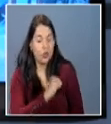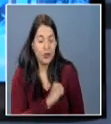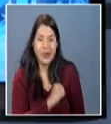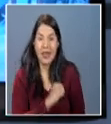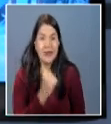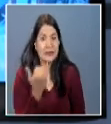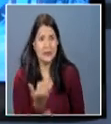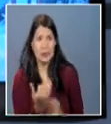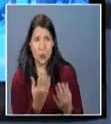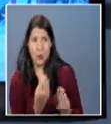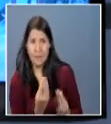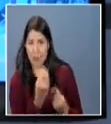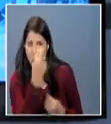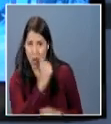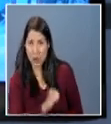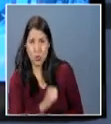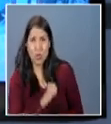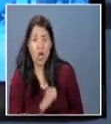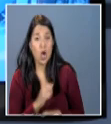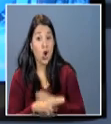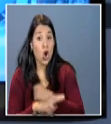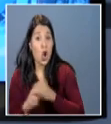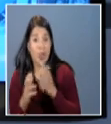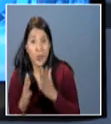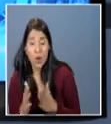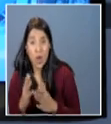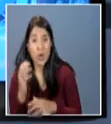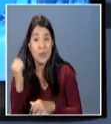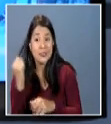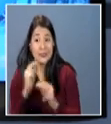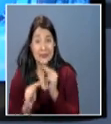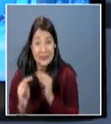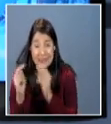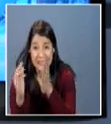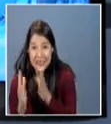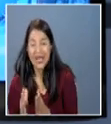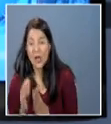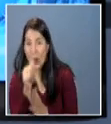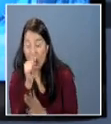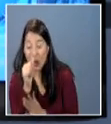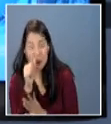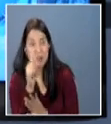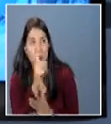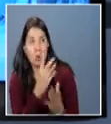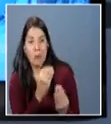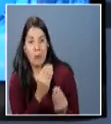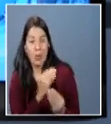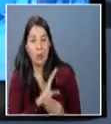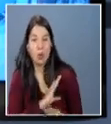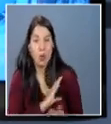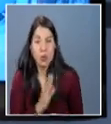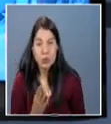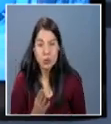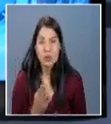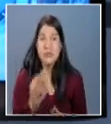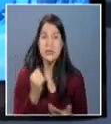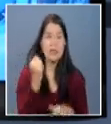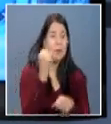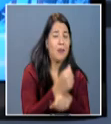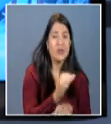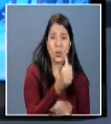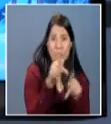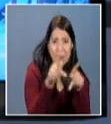tiene miedo, los delincuentes ya no le tienen miedo a lo que le pueda llegar a ocurrir si llega y lo detienen, si llega y mata a otra persona?